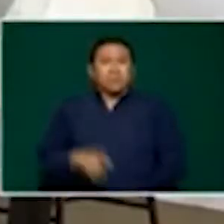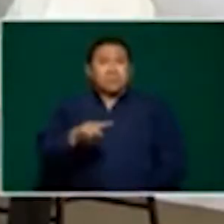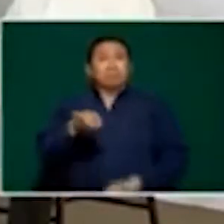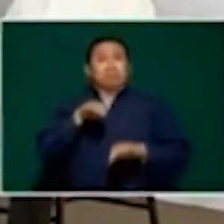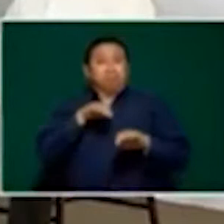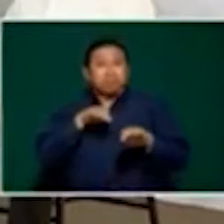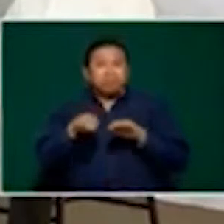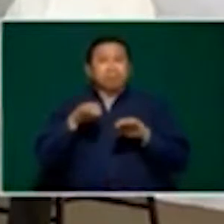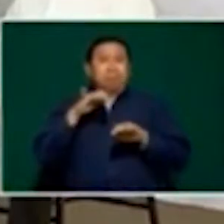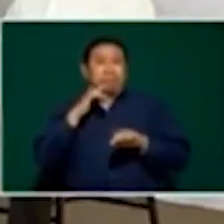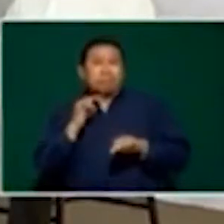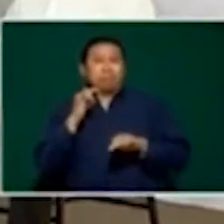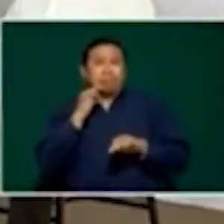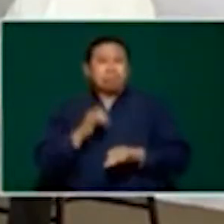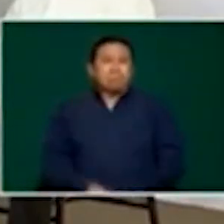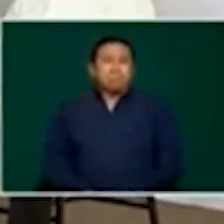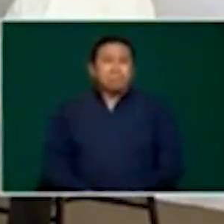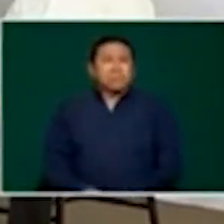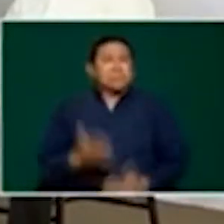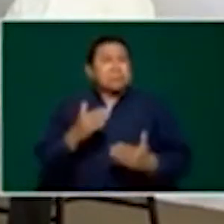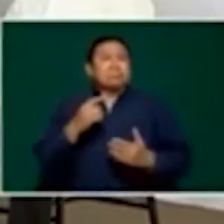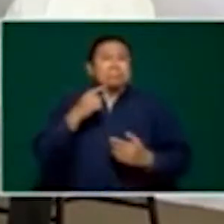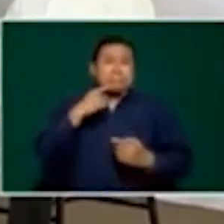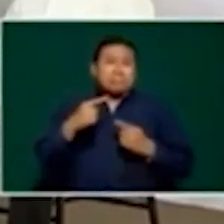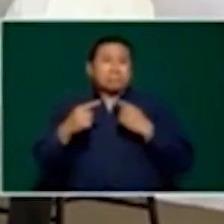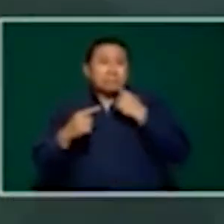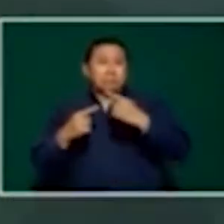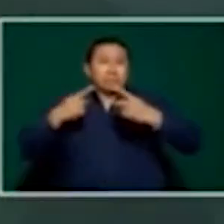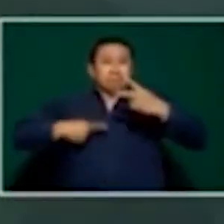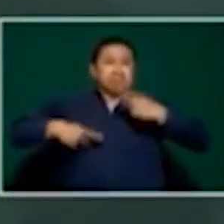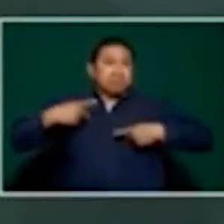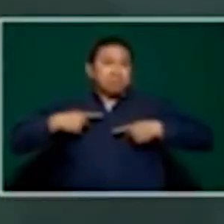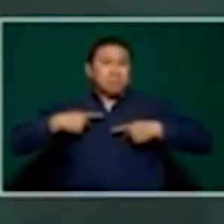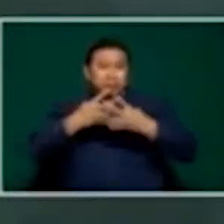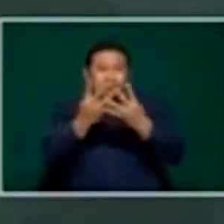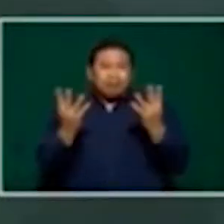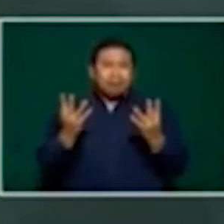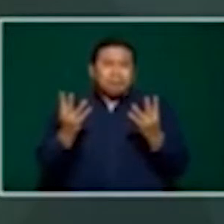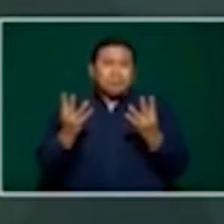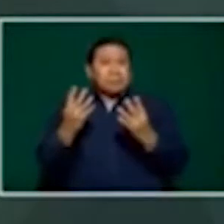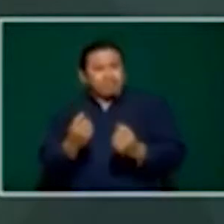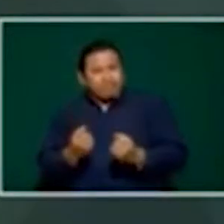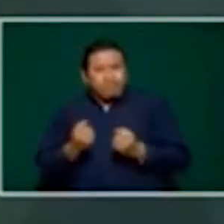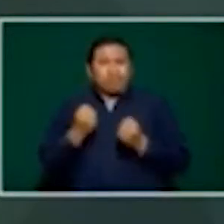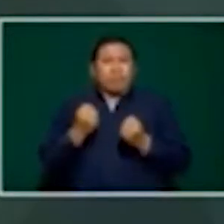números y datos alentadores, con tendencia a la baja en el número de delitos, principalmente homicidios dolosos.